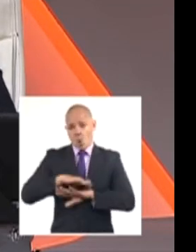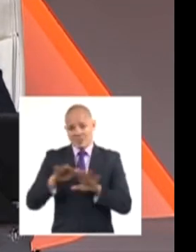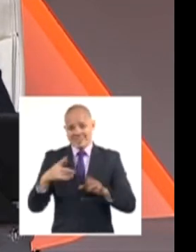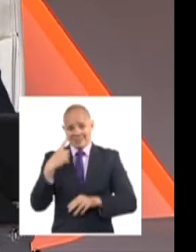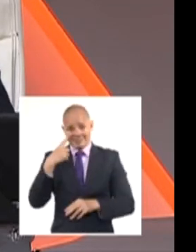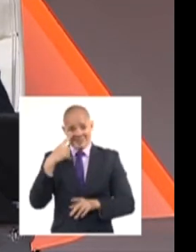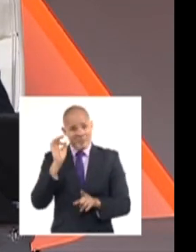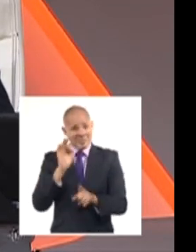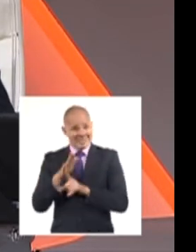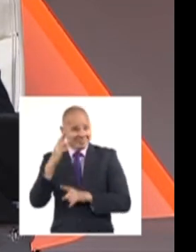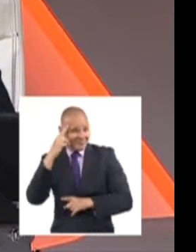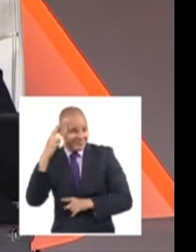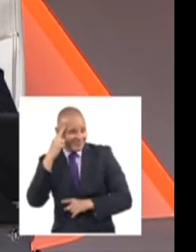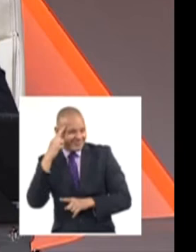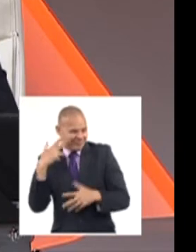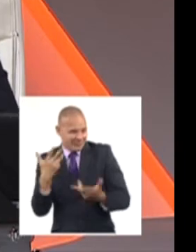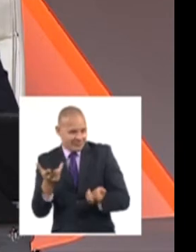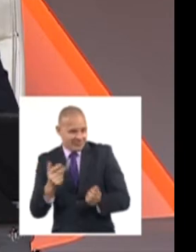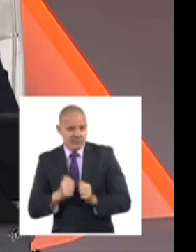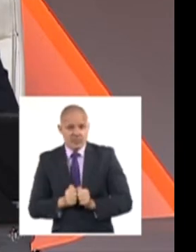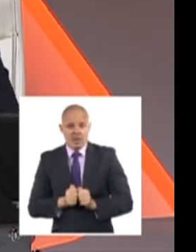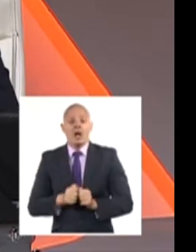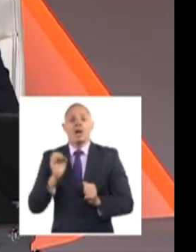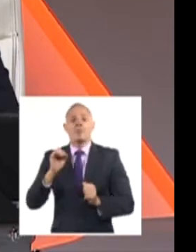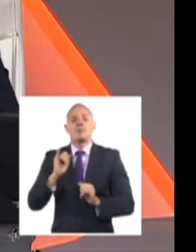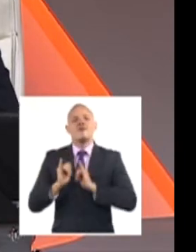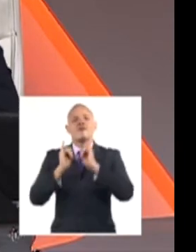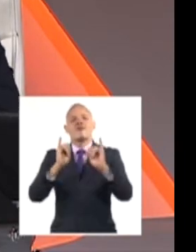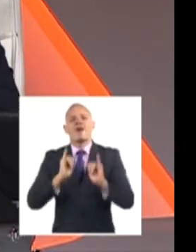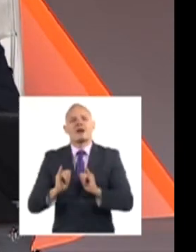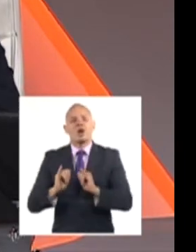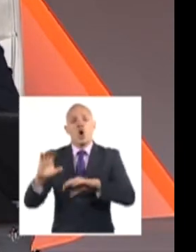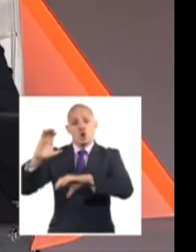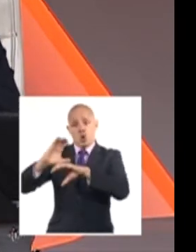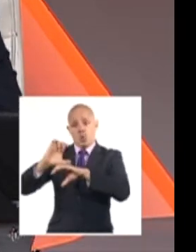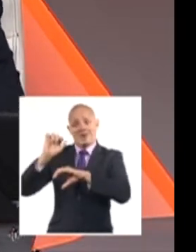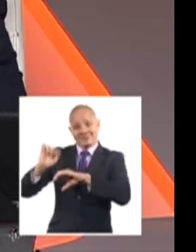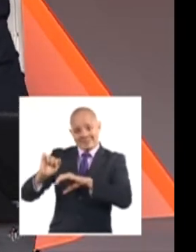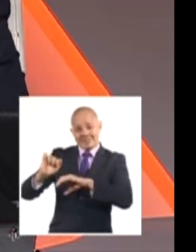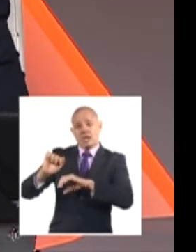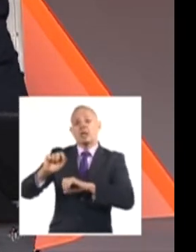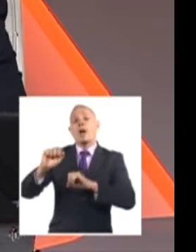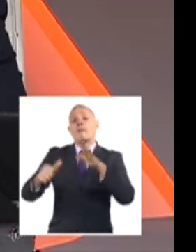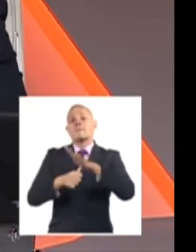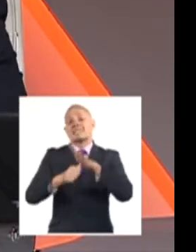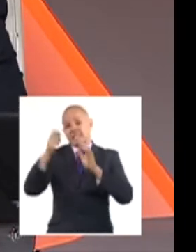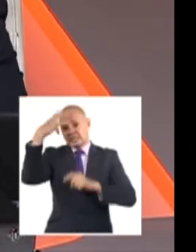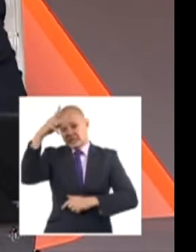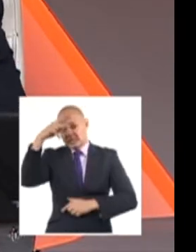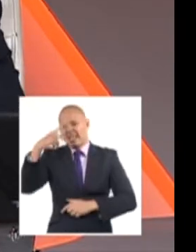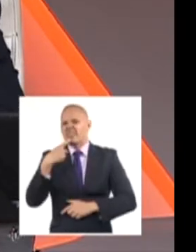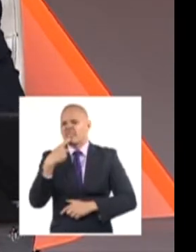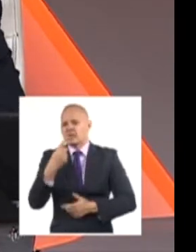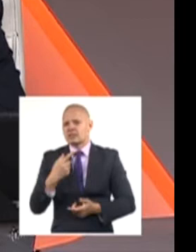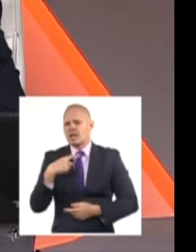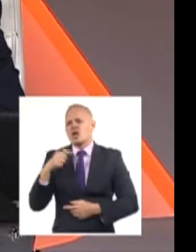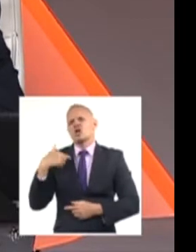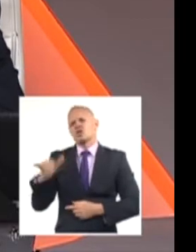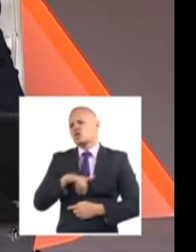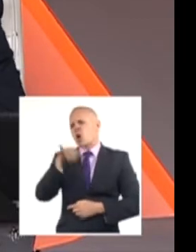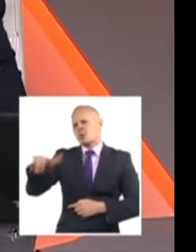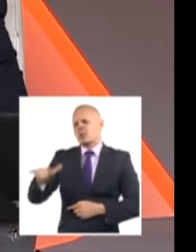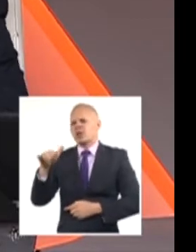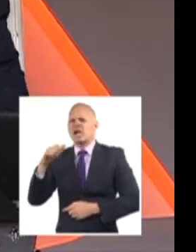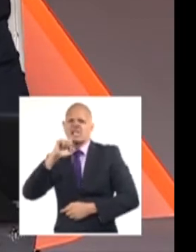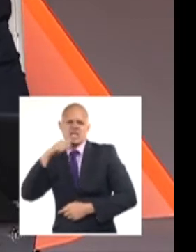hablando de por qué no fue a la cumbre de las américas yo les propongo volverlo a ver pero ahora hablando sobre petro y dando una serie de